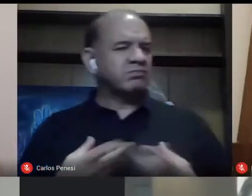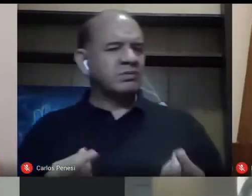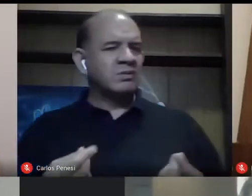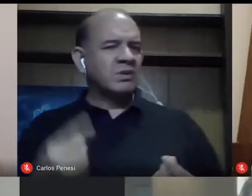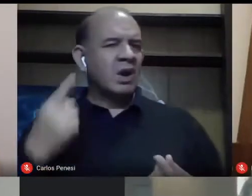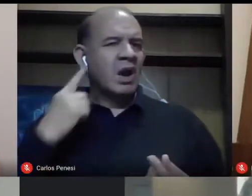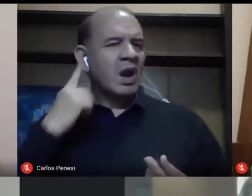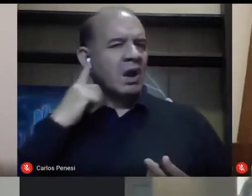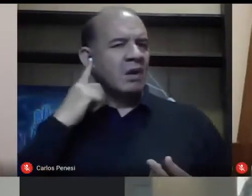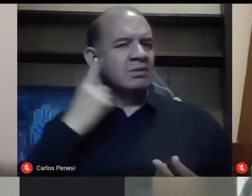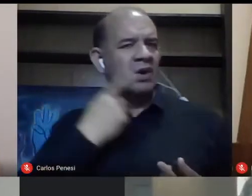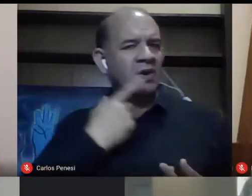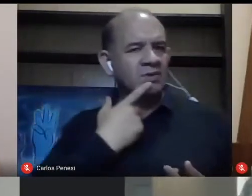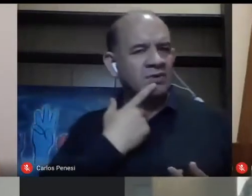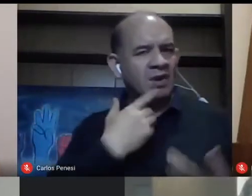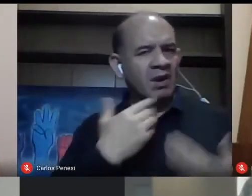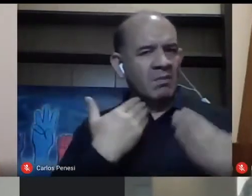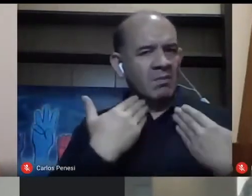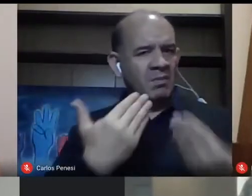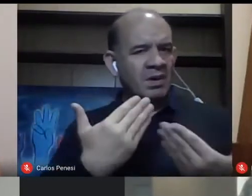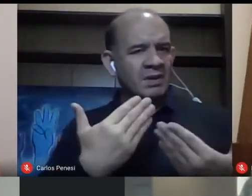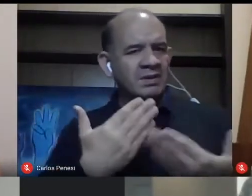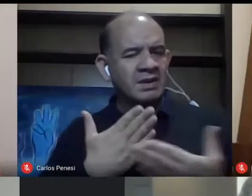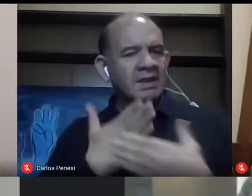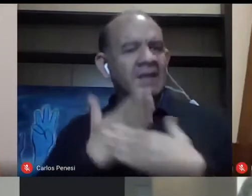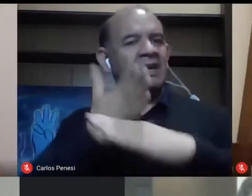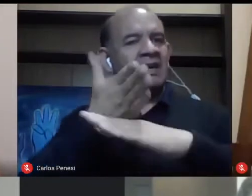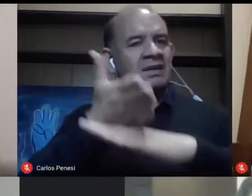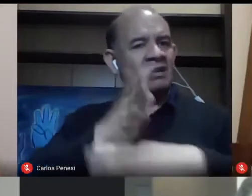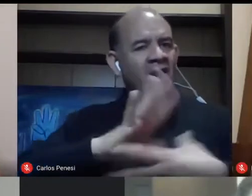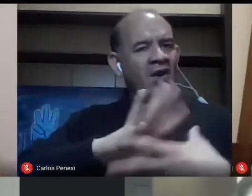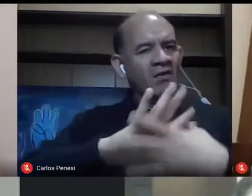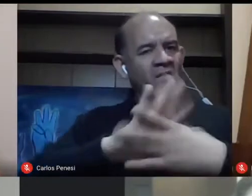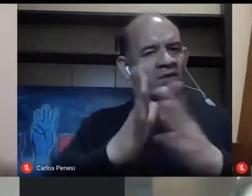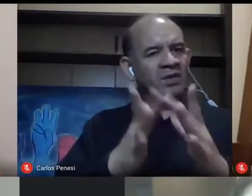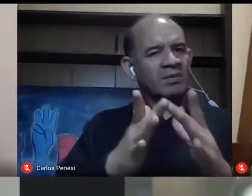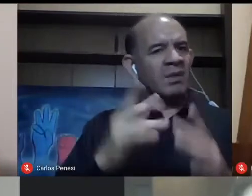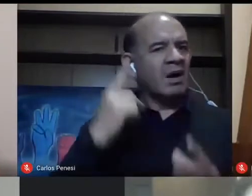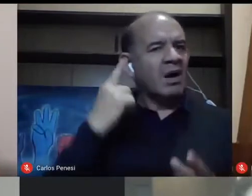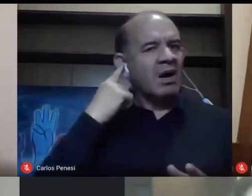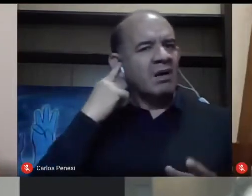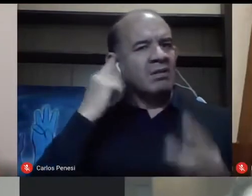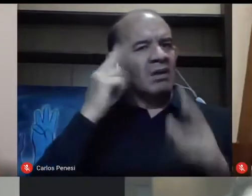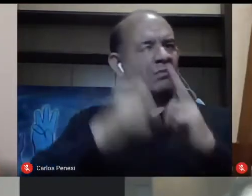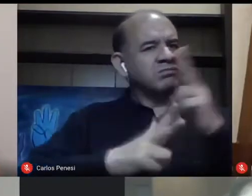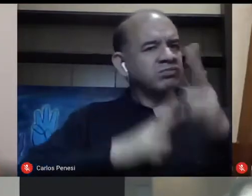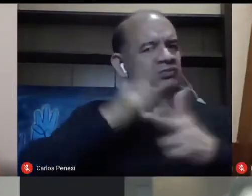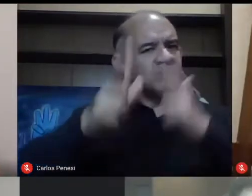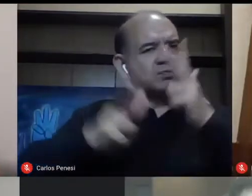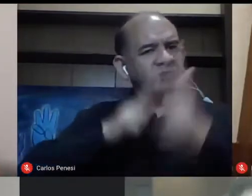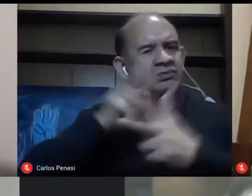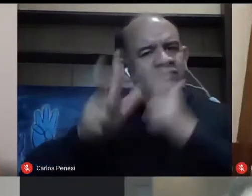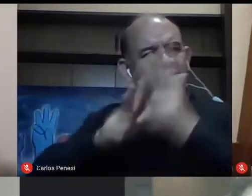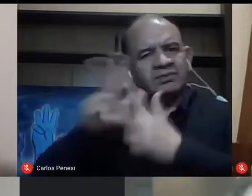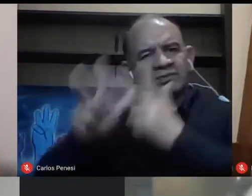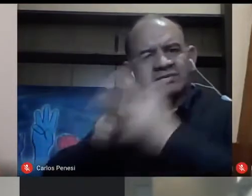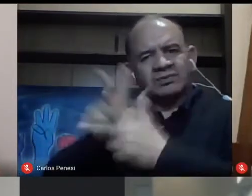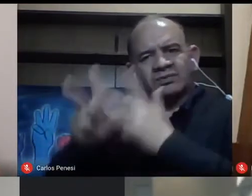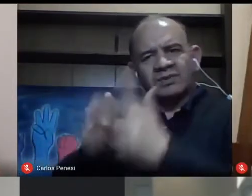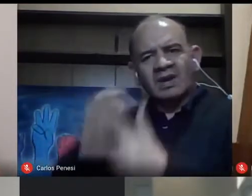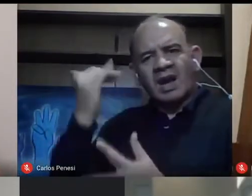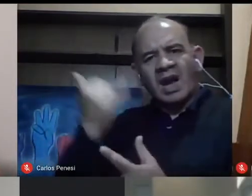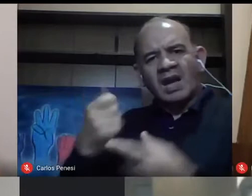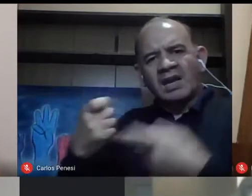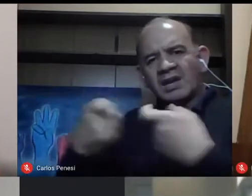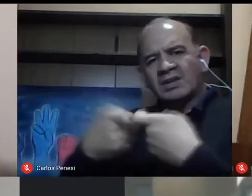auditiva van a poder tener un formato de audio con lengua de señas. Ya hay organizaciones